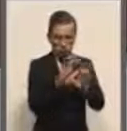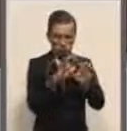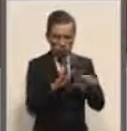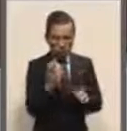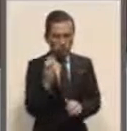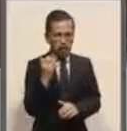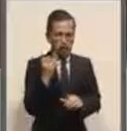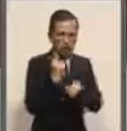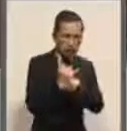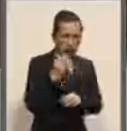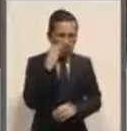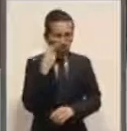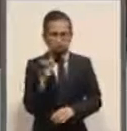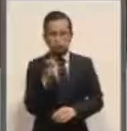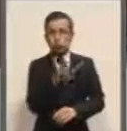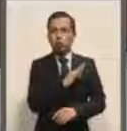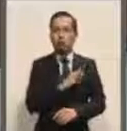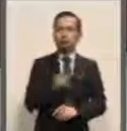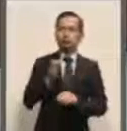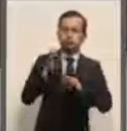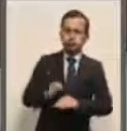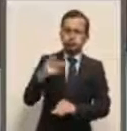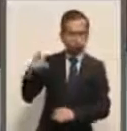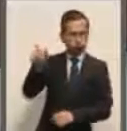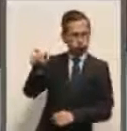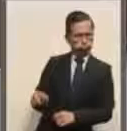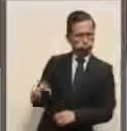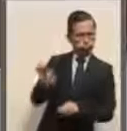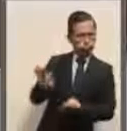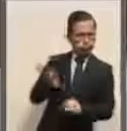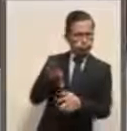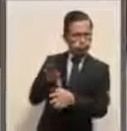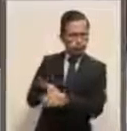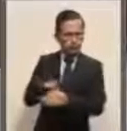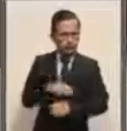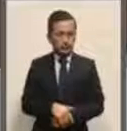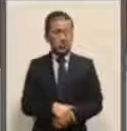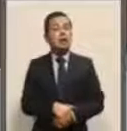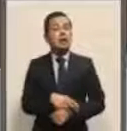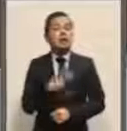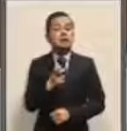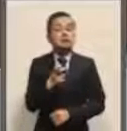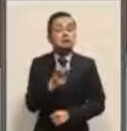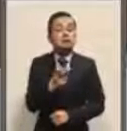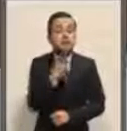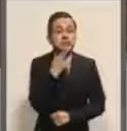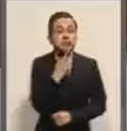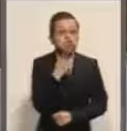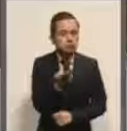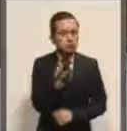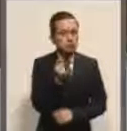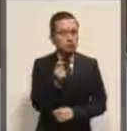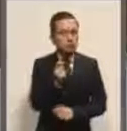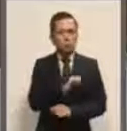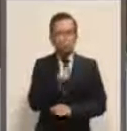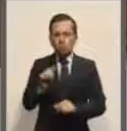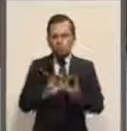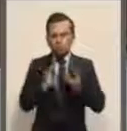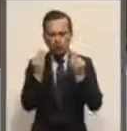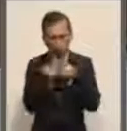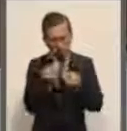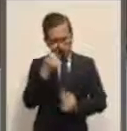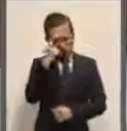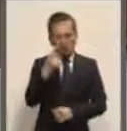dispone. Por tanto, la ciudadanía digital establece una nueva forma de relación entre el Estado